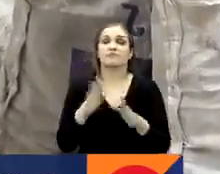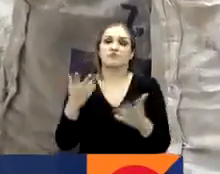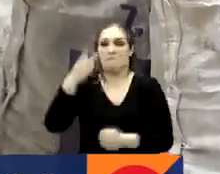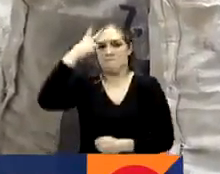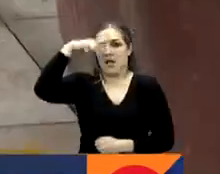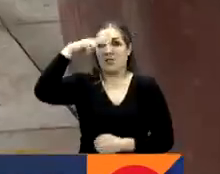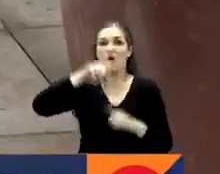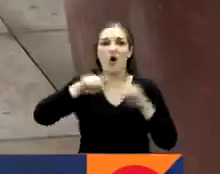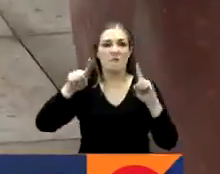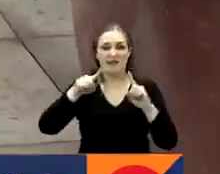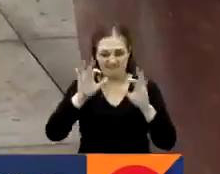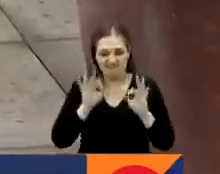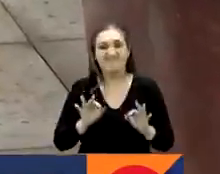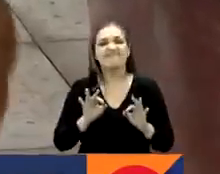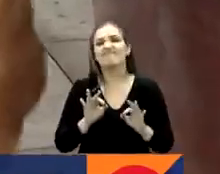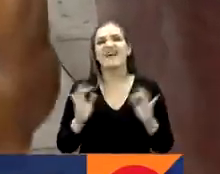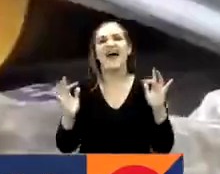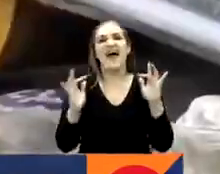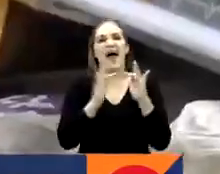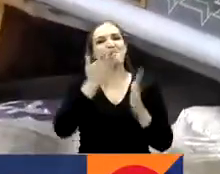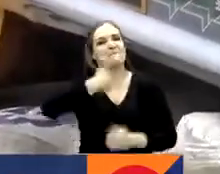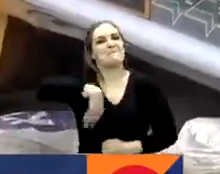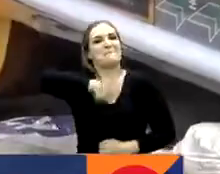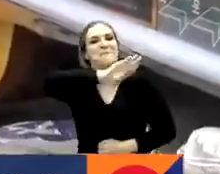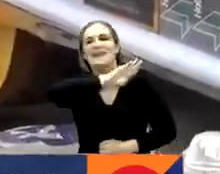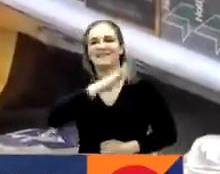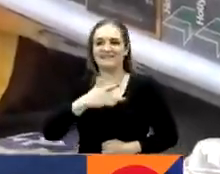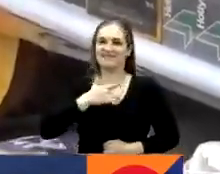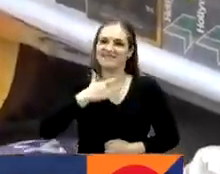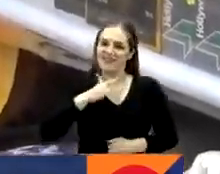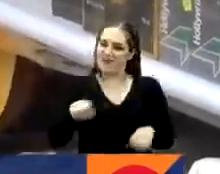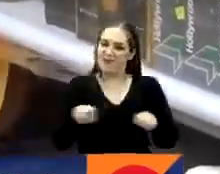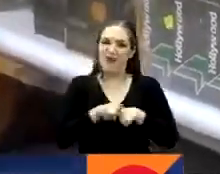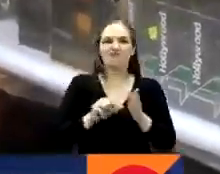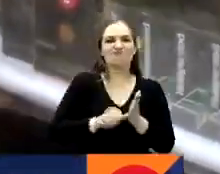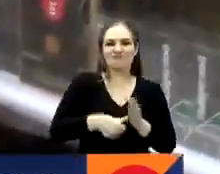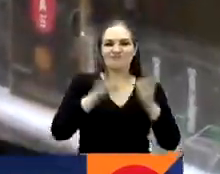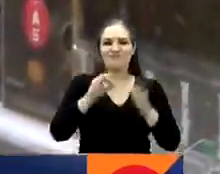No le dicen carnal, le llaman el paisa.